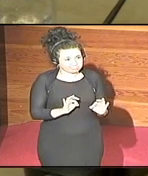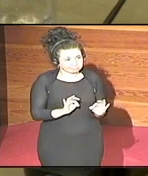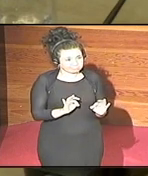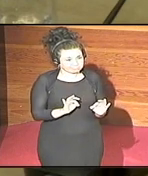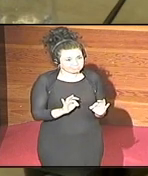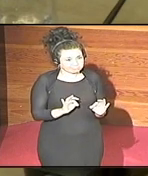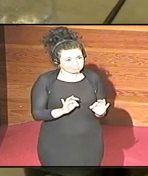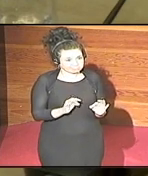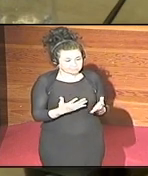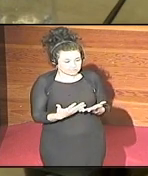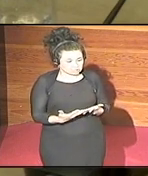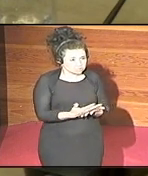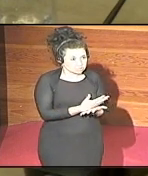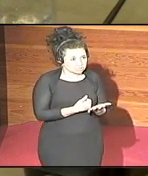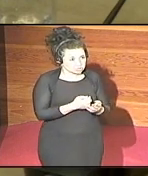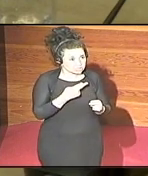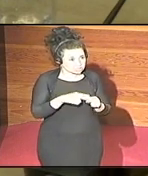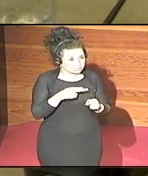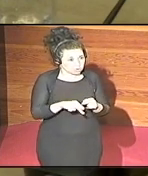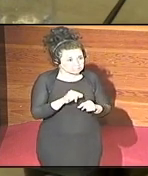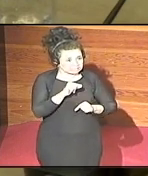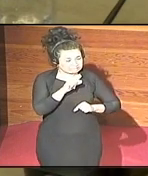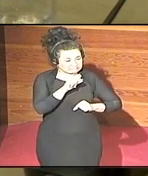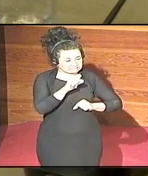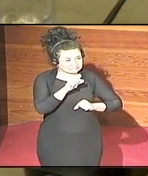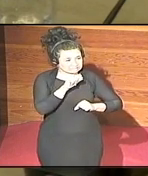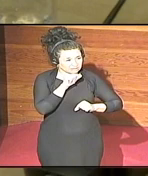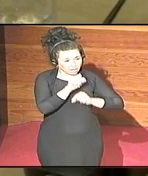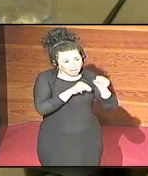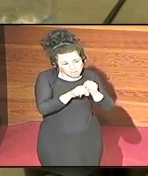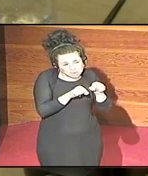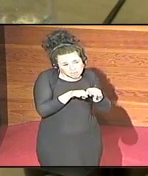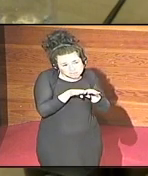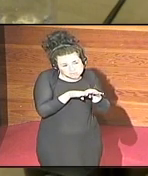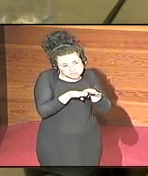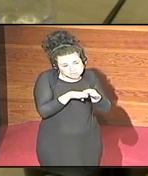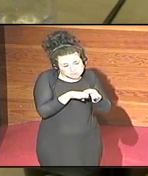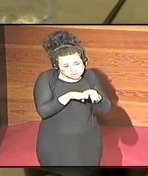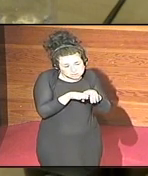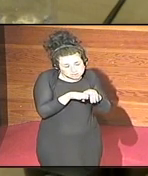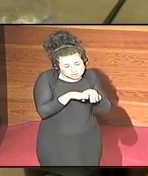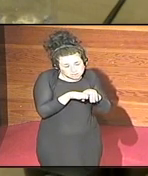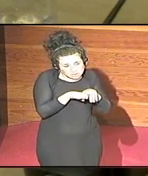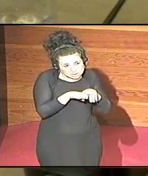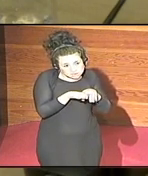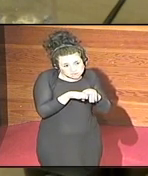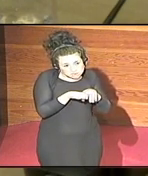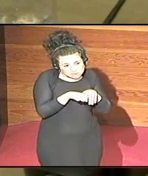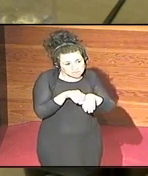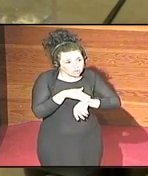todas las políticas críticas con el Kremlin son todas de entrada catalogadas como